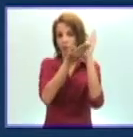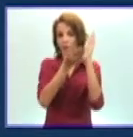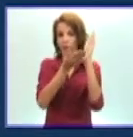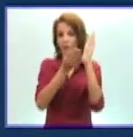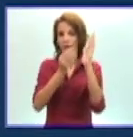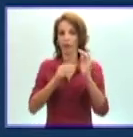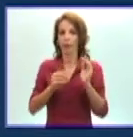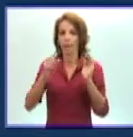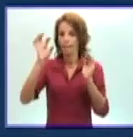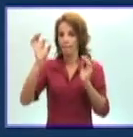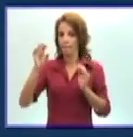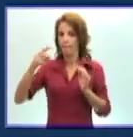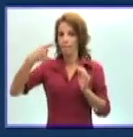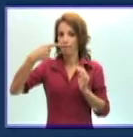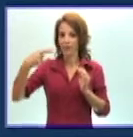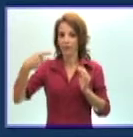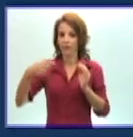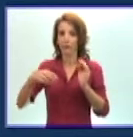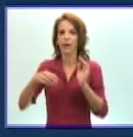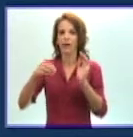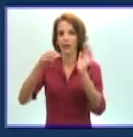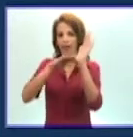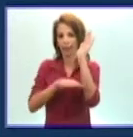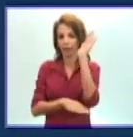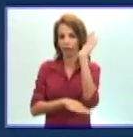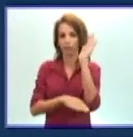da? 2 segundos.